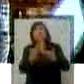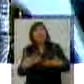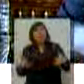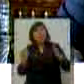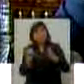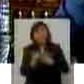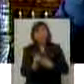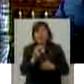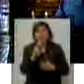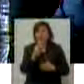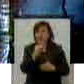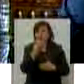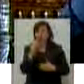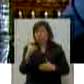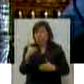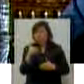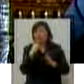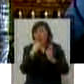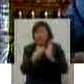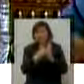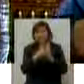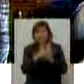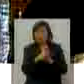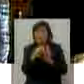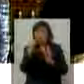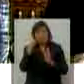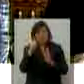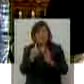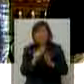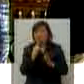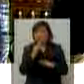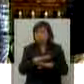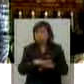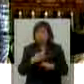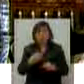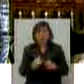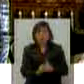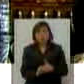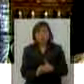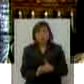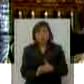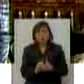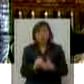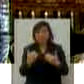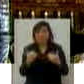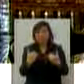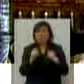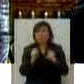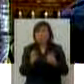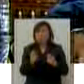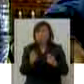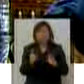supremo 001 ignorando toda la jerarquía jurídica se pretende dar un